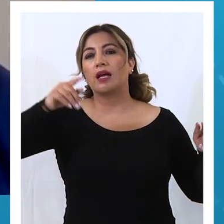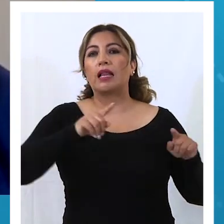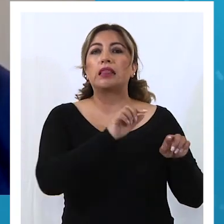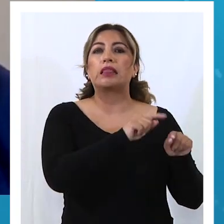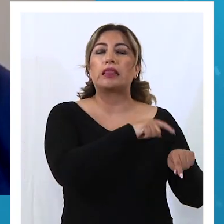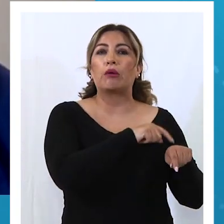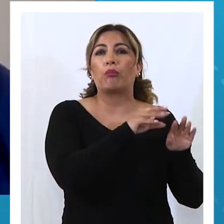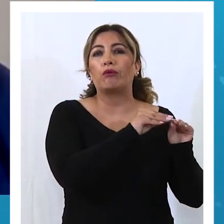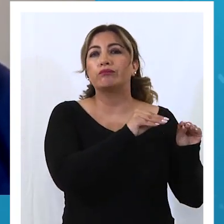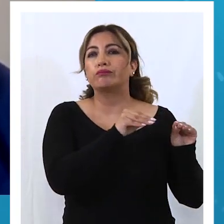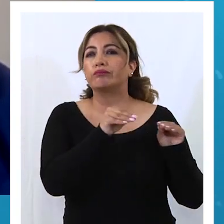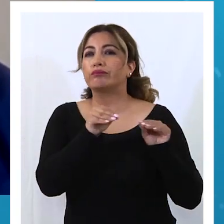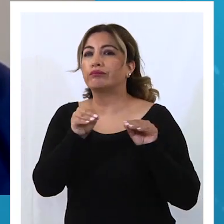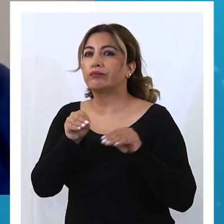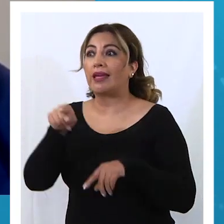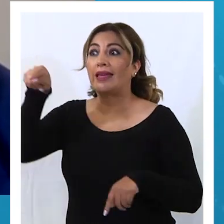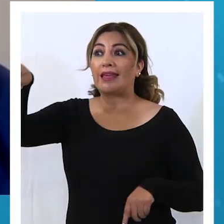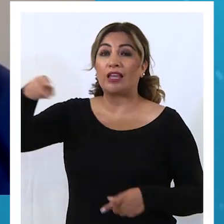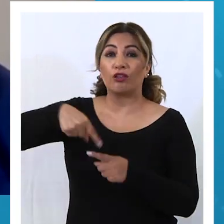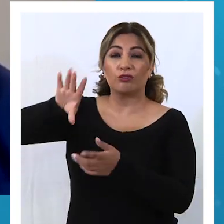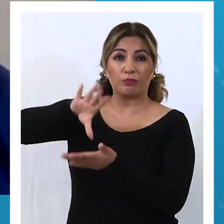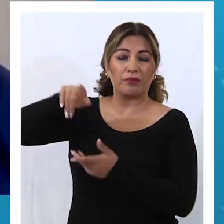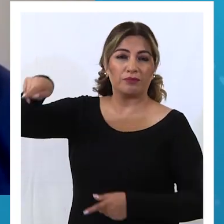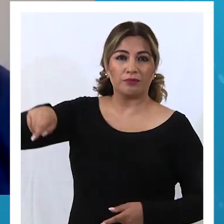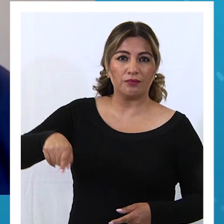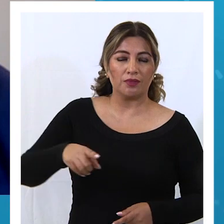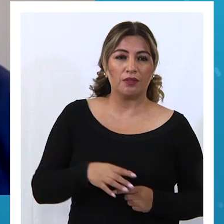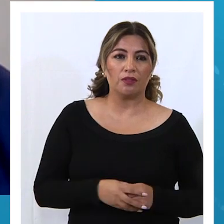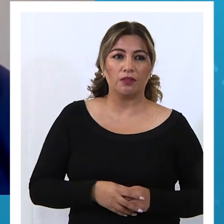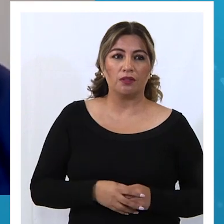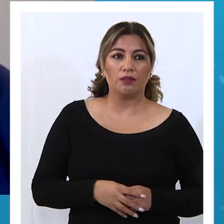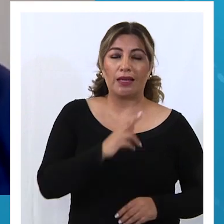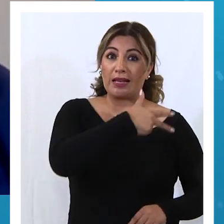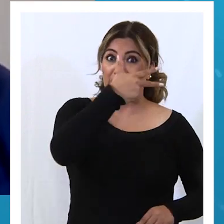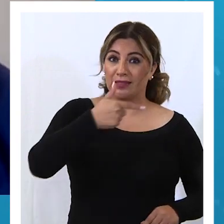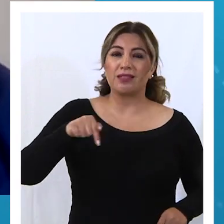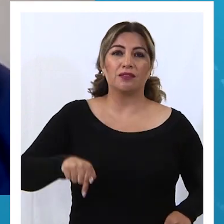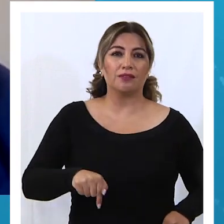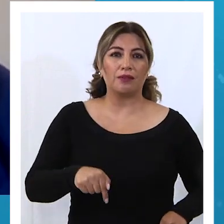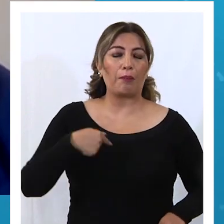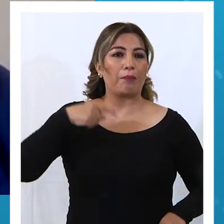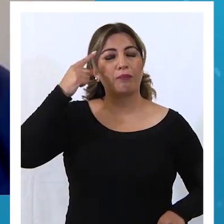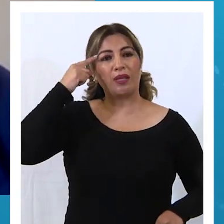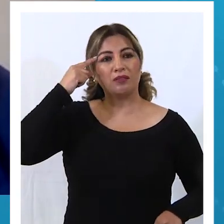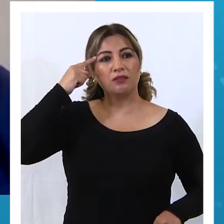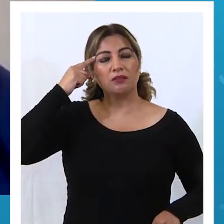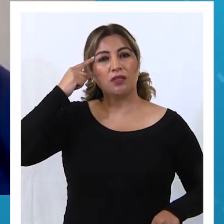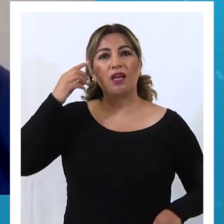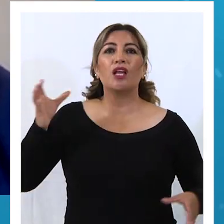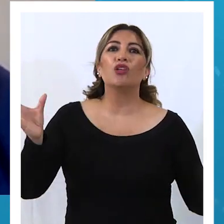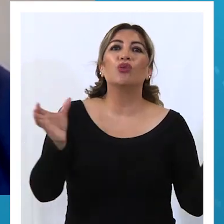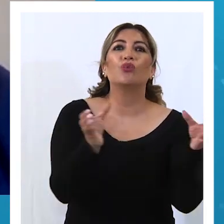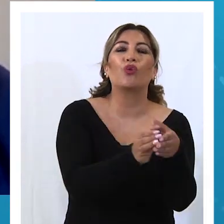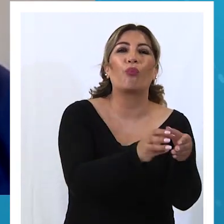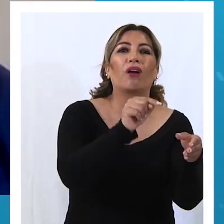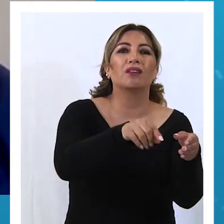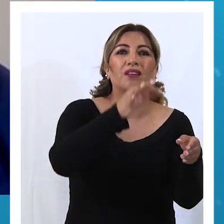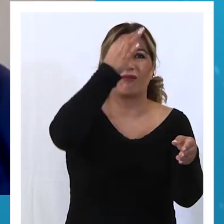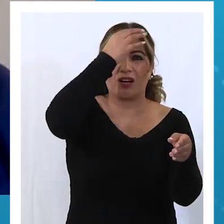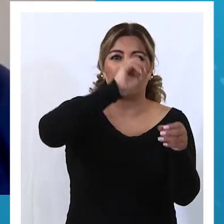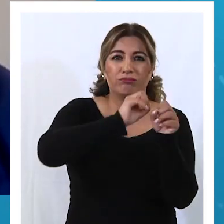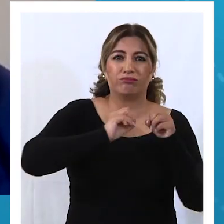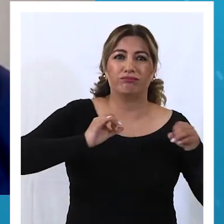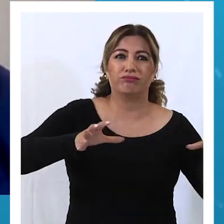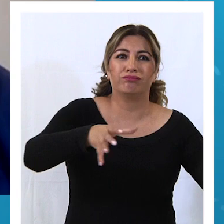¿Por qué? Porque ellos creen en esta teoría del grupal, que uno se infecta de manera grupal. Entonces ellos